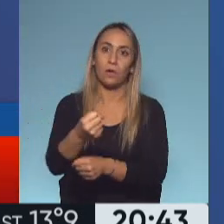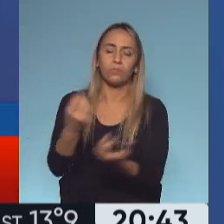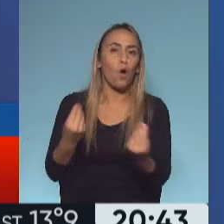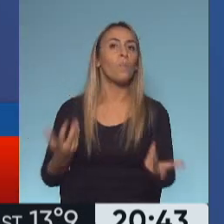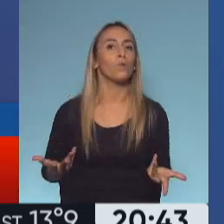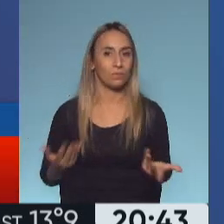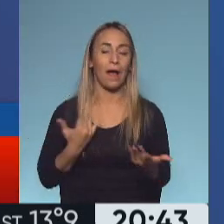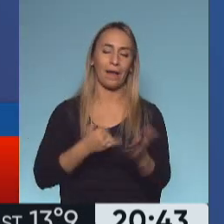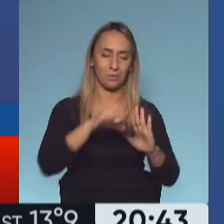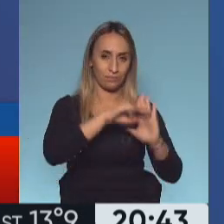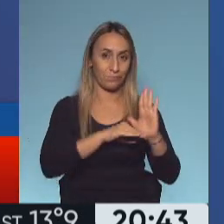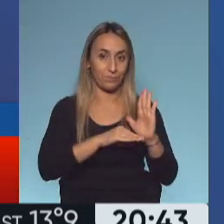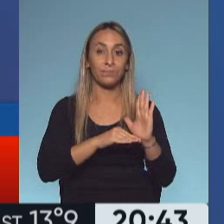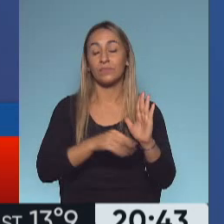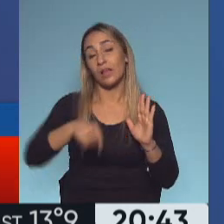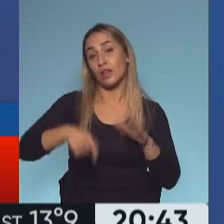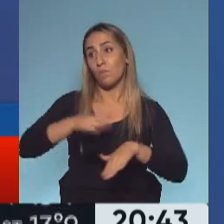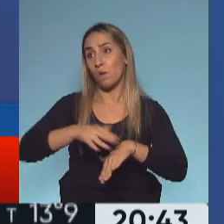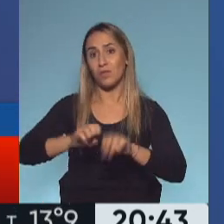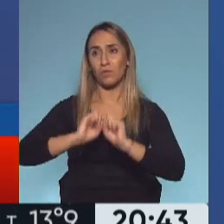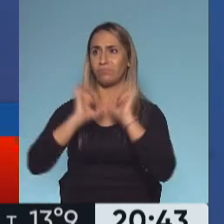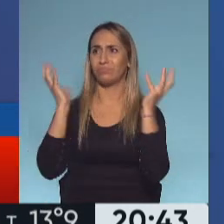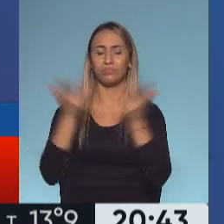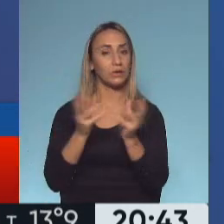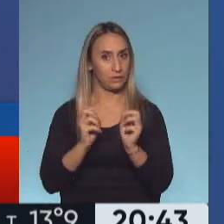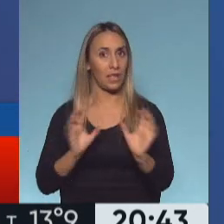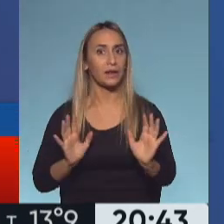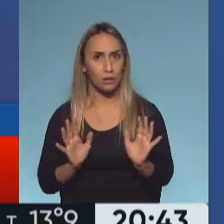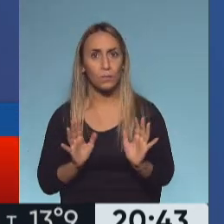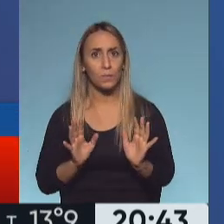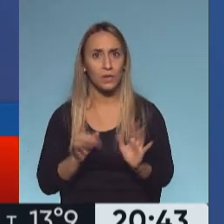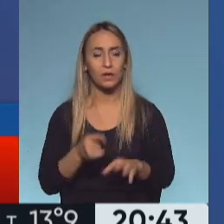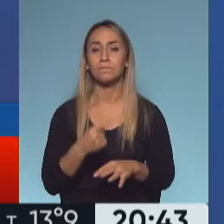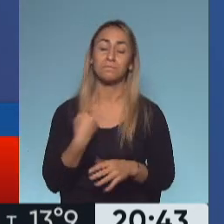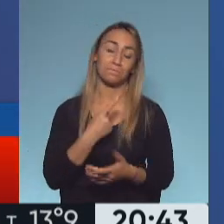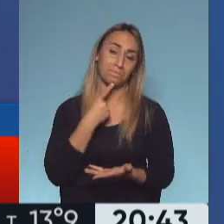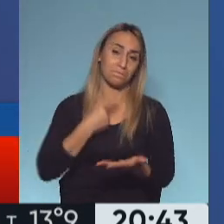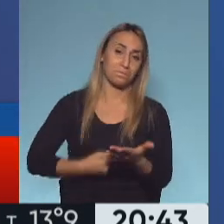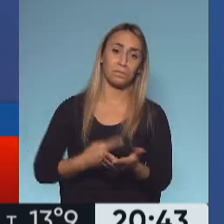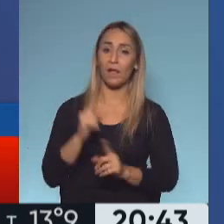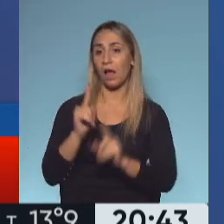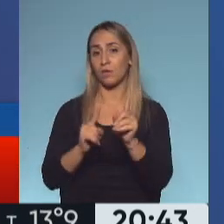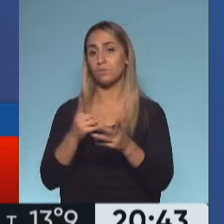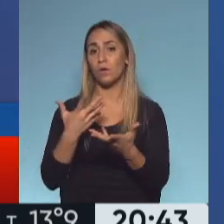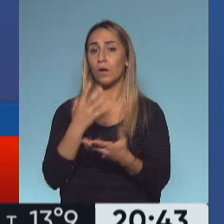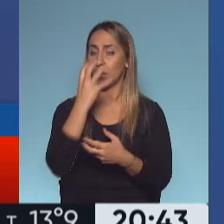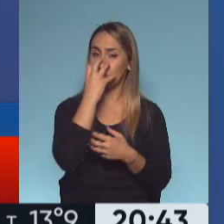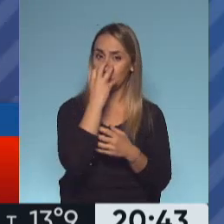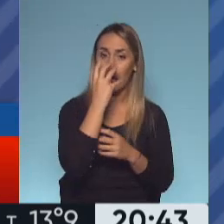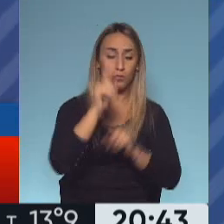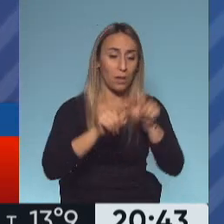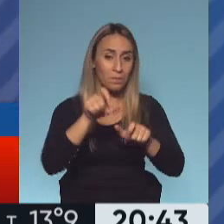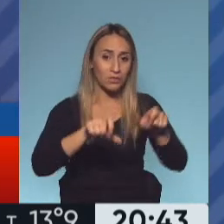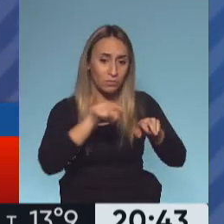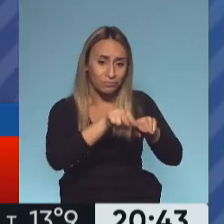en esta parte trágica de la epidemia estamos teniendo que tomar decisiones vinculadas a la suspensión o al retiro del soporte vital de